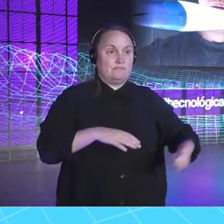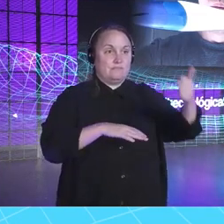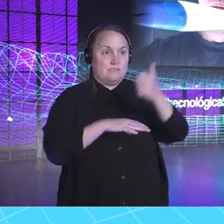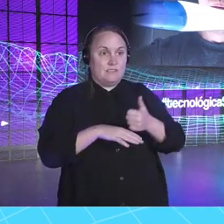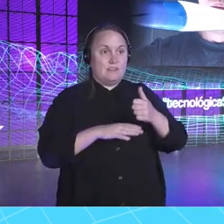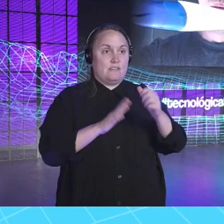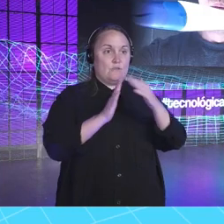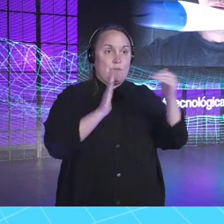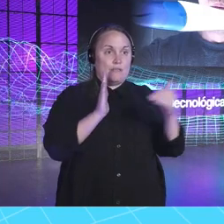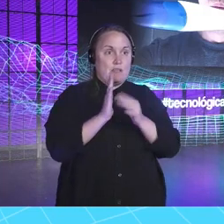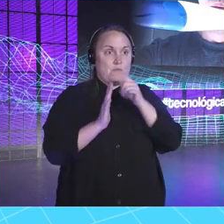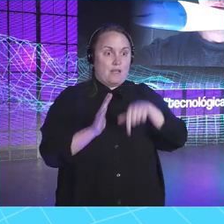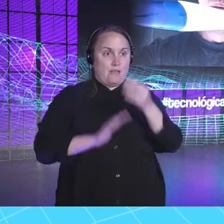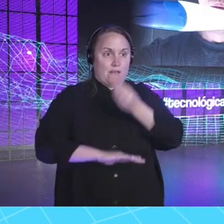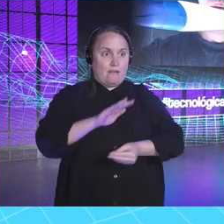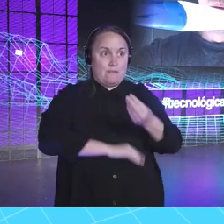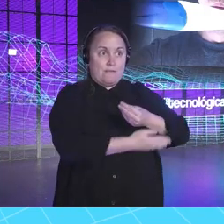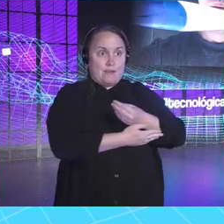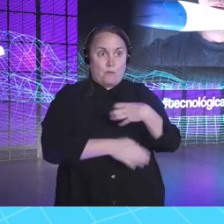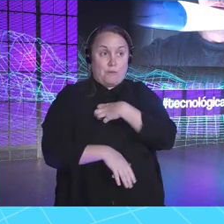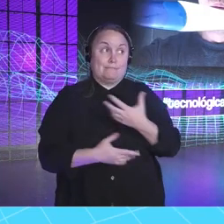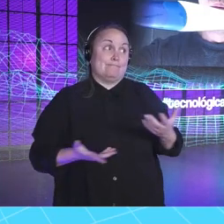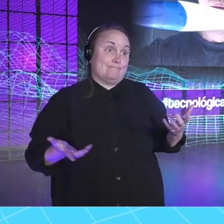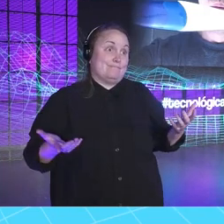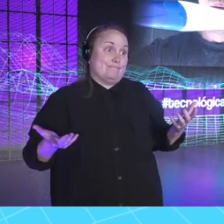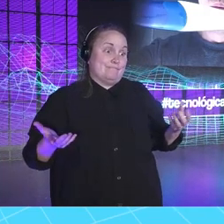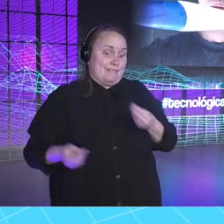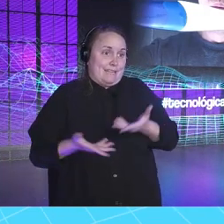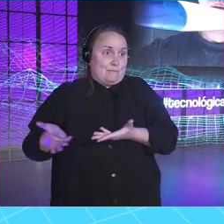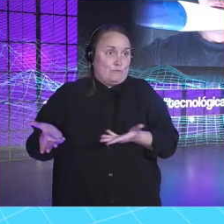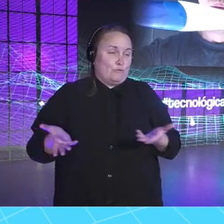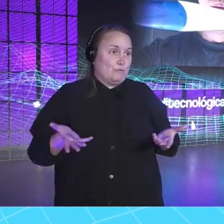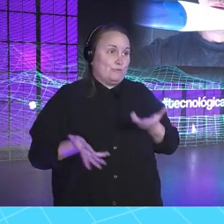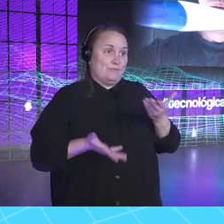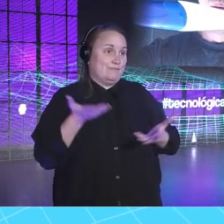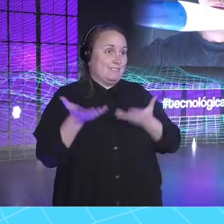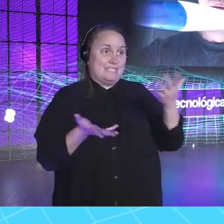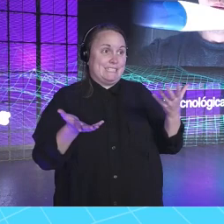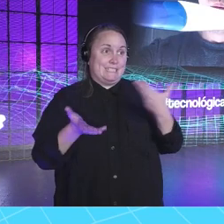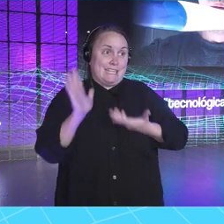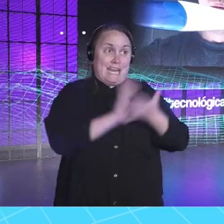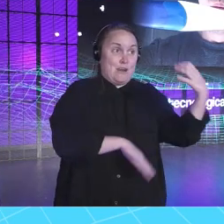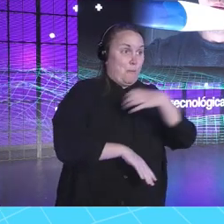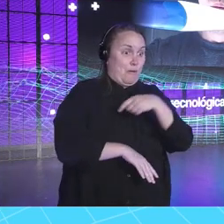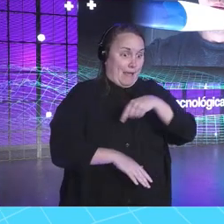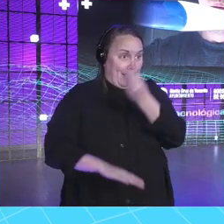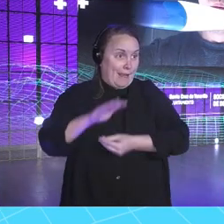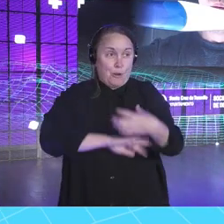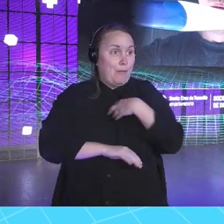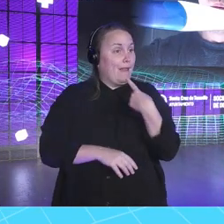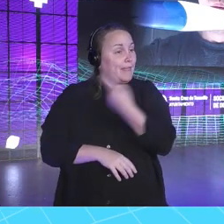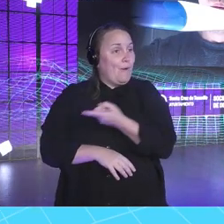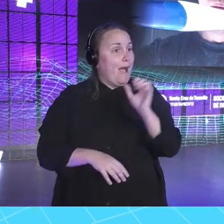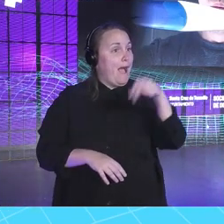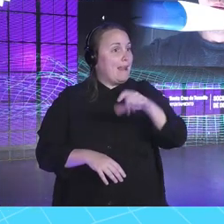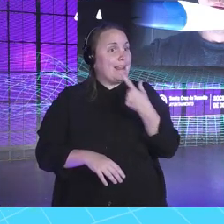no podéis tener un bebé aquí y dije pues pues qué vamos a hacer hombre claro no me dejas irme no puedo tener el bebé aquí qué le digo a